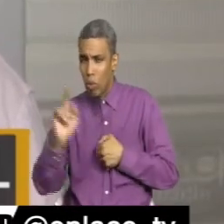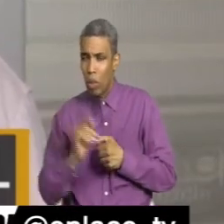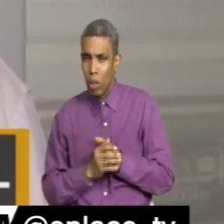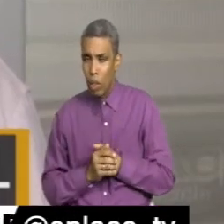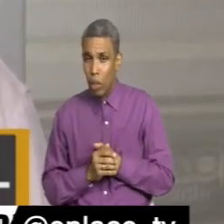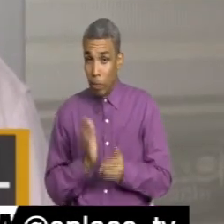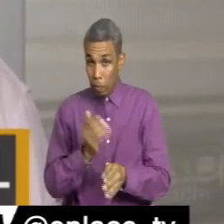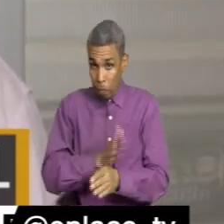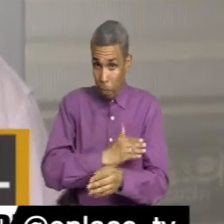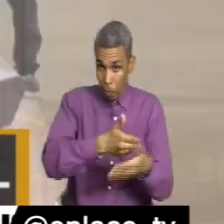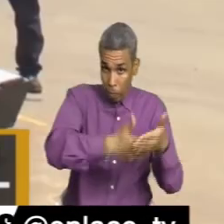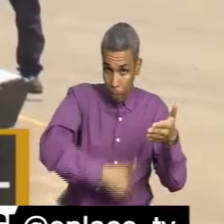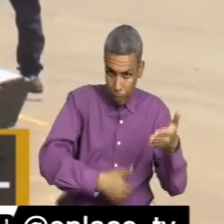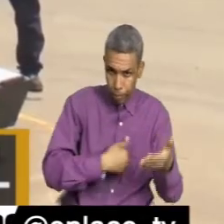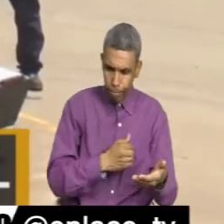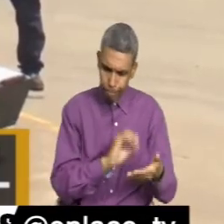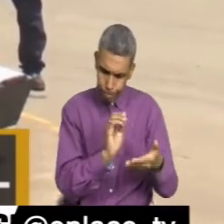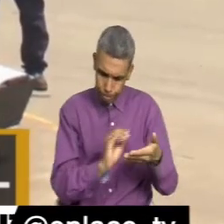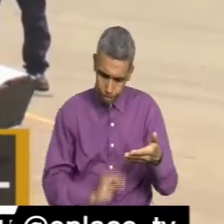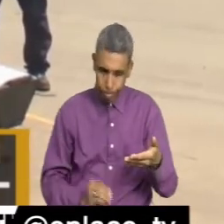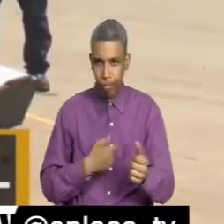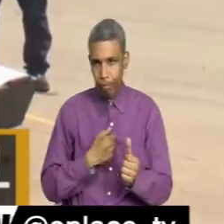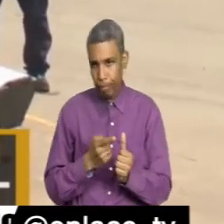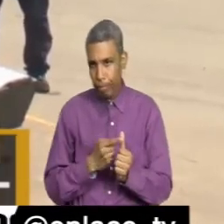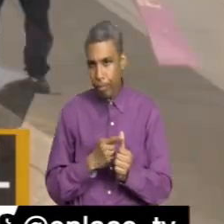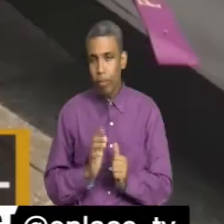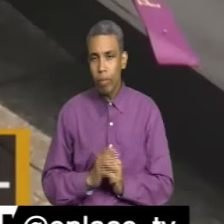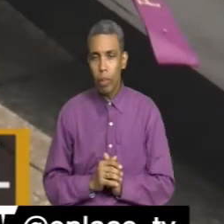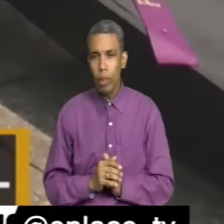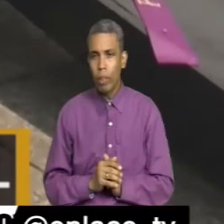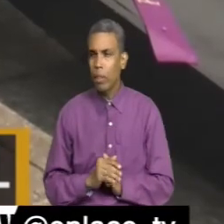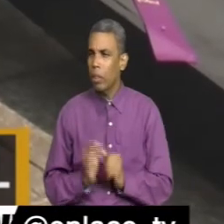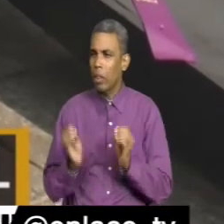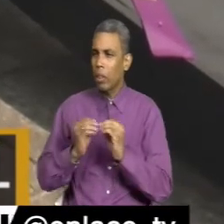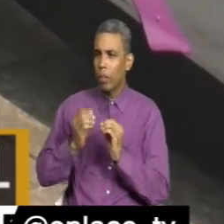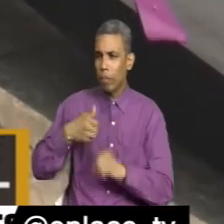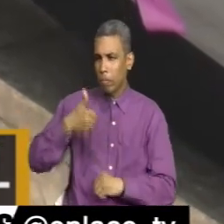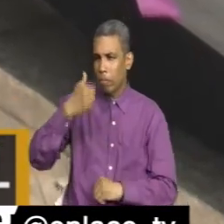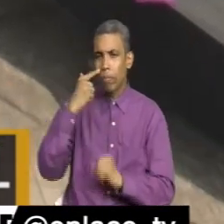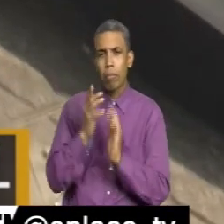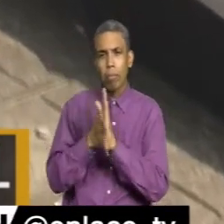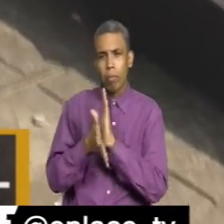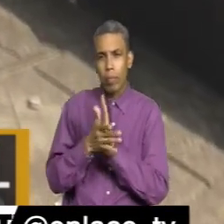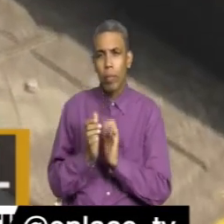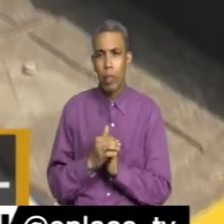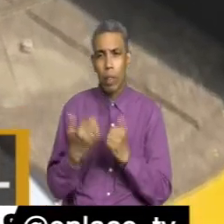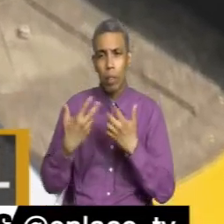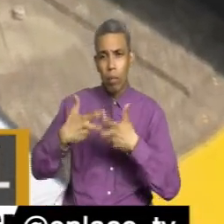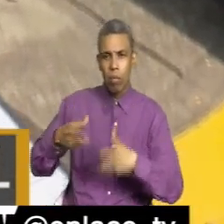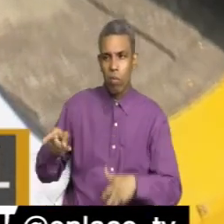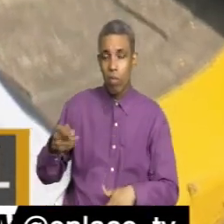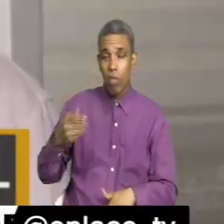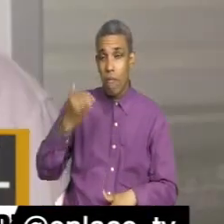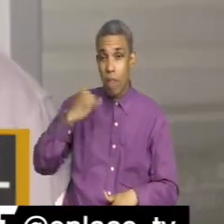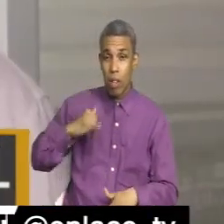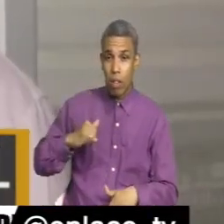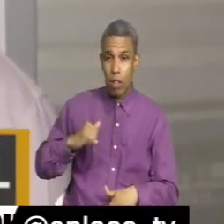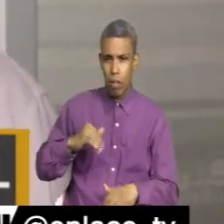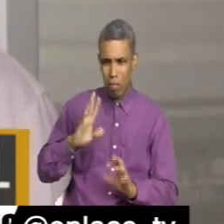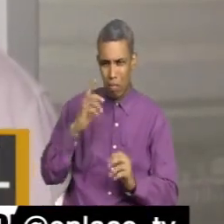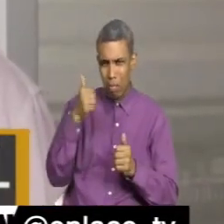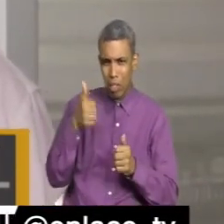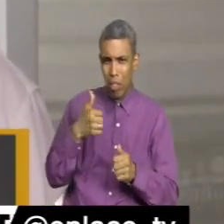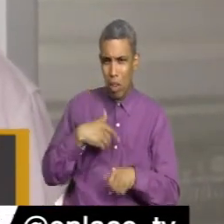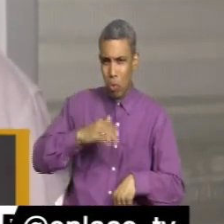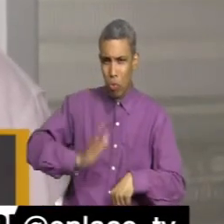a la licitación de estos trabajos. Igualmente ha dicho el gerente González que los procesos de contratación con las firmas cuestionadas se ha hecho de forma transparente. Puede